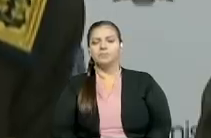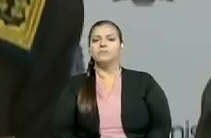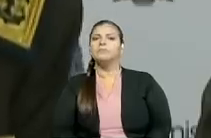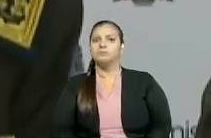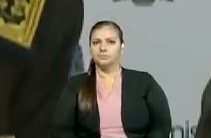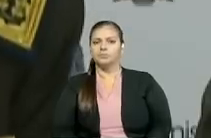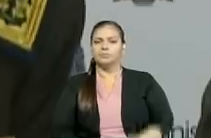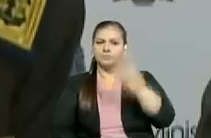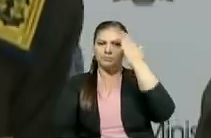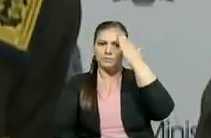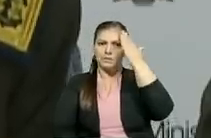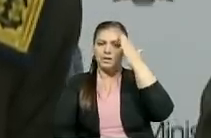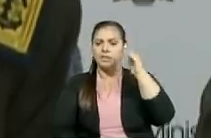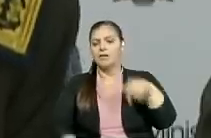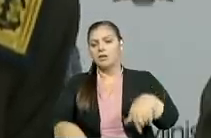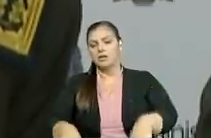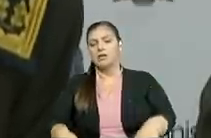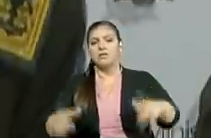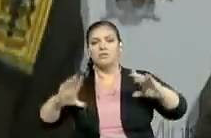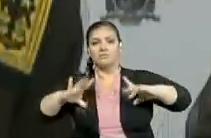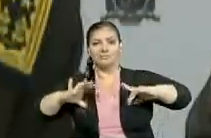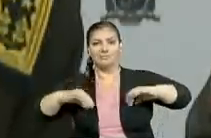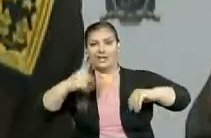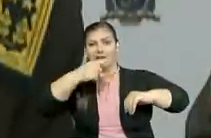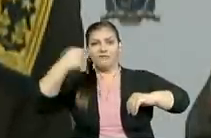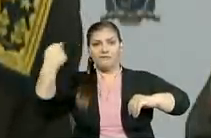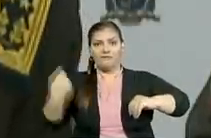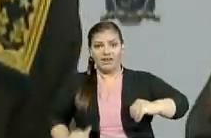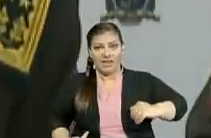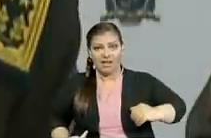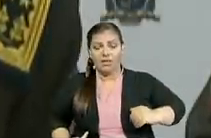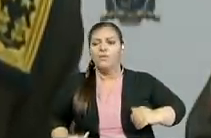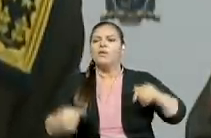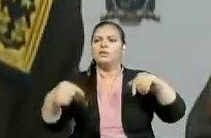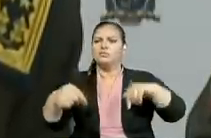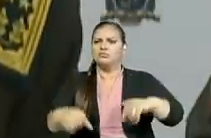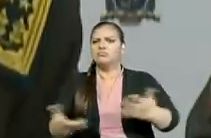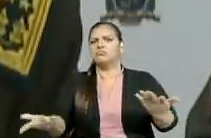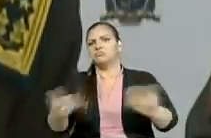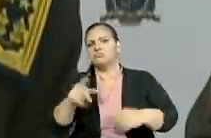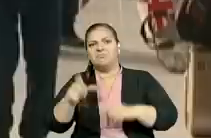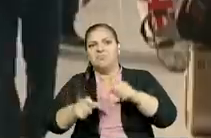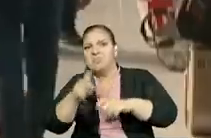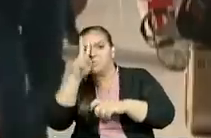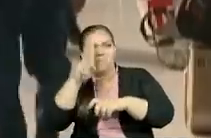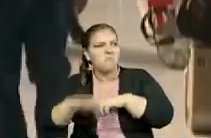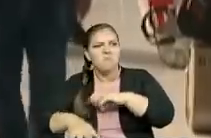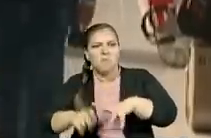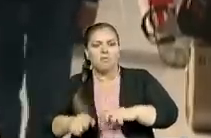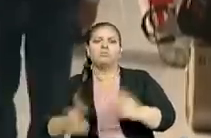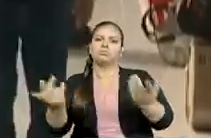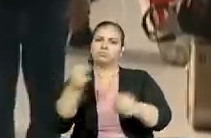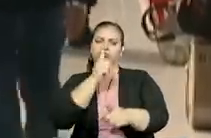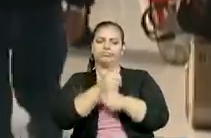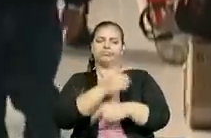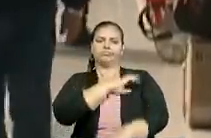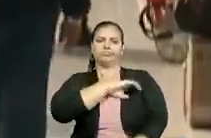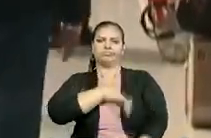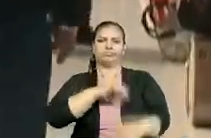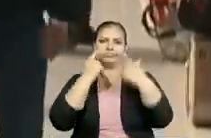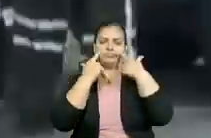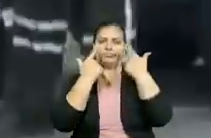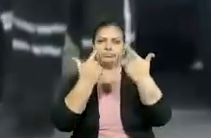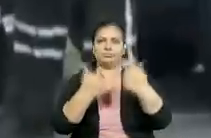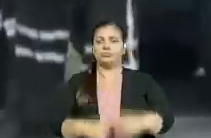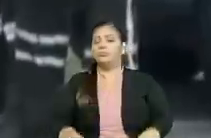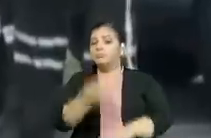espectáculos, tanto deportivos y eventos culturales, que se desarrollarán durante este feriado en los terminales terrestres y ejes